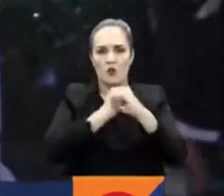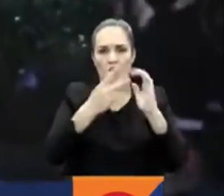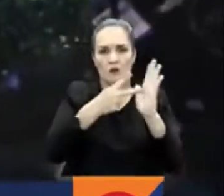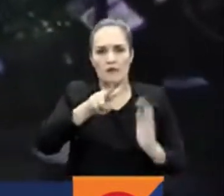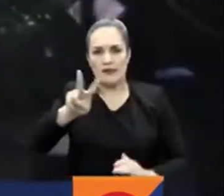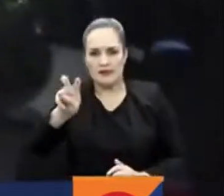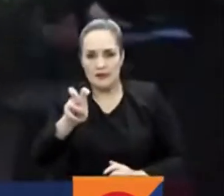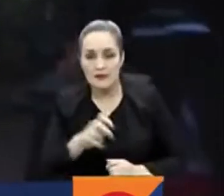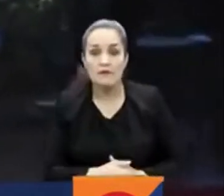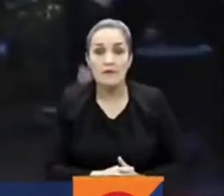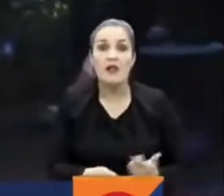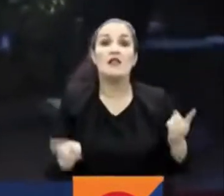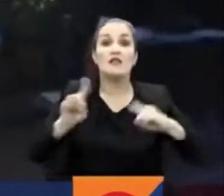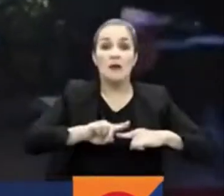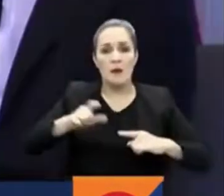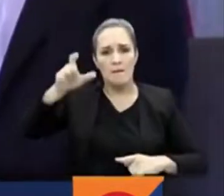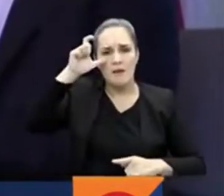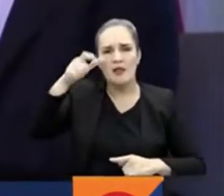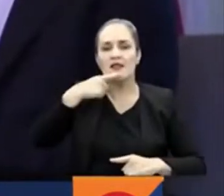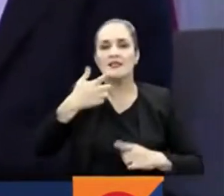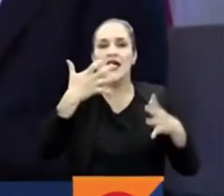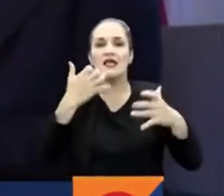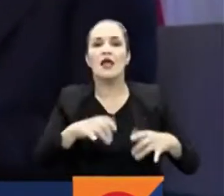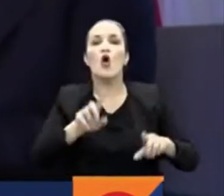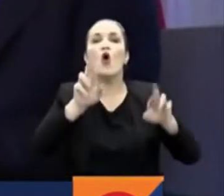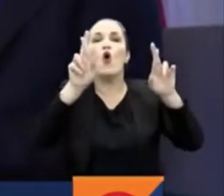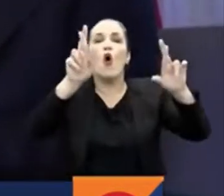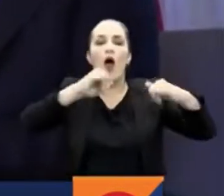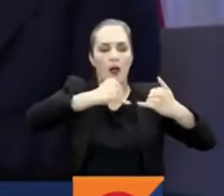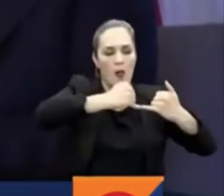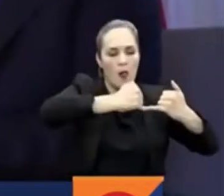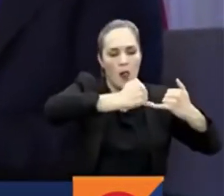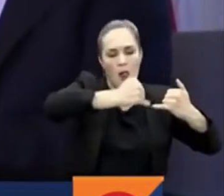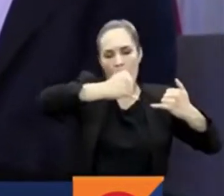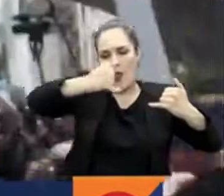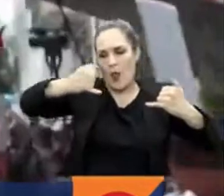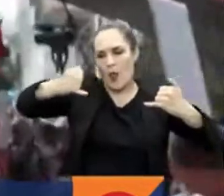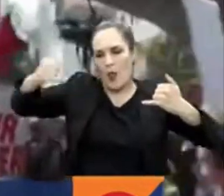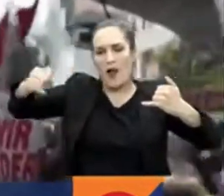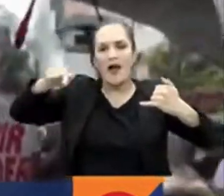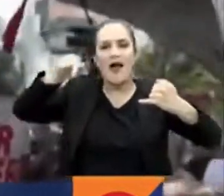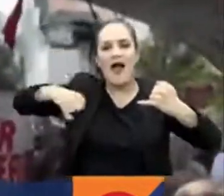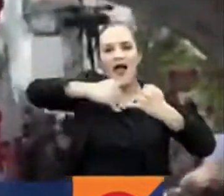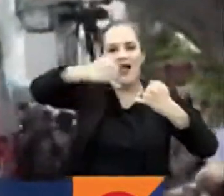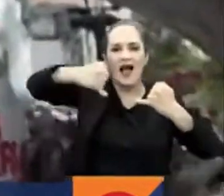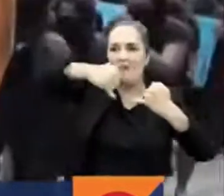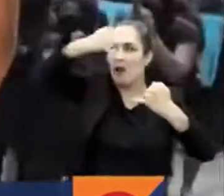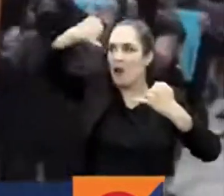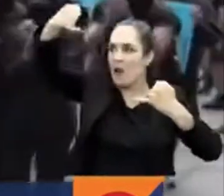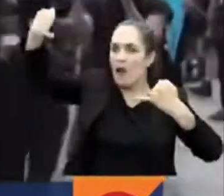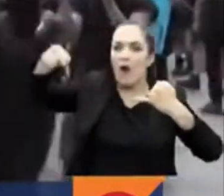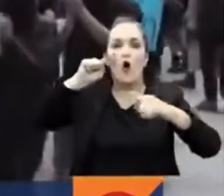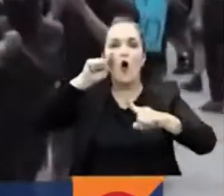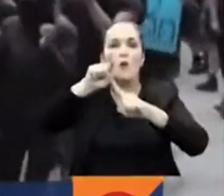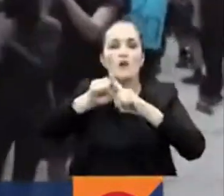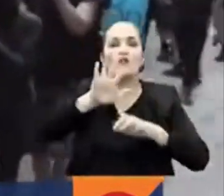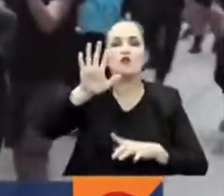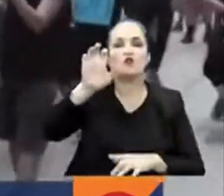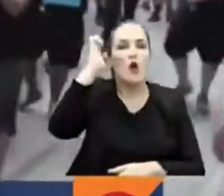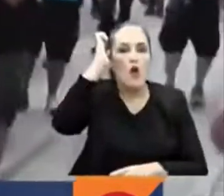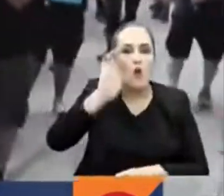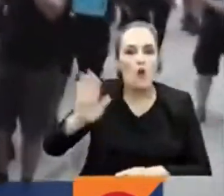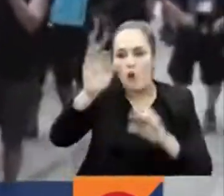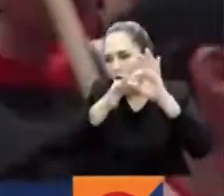Además, Biden anunció un proyecto para crear un cable submarino de fibra óptica que conectará Europa Occidental con Asia. Galicia. Los activistas del clima, por su parte, protestaron en una